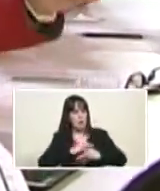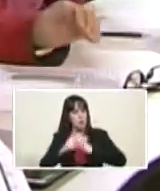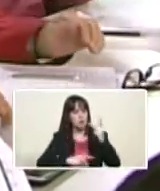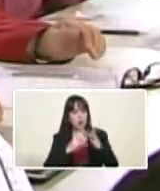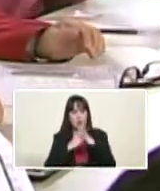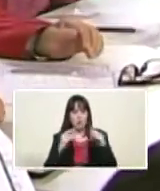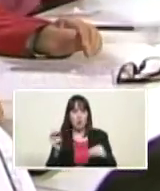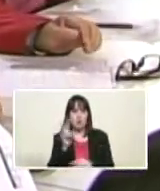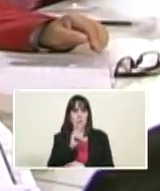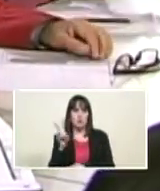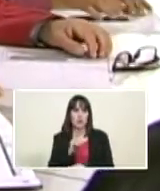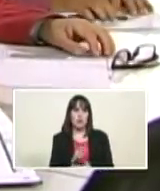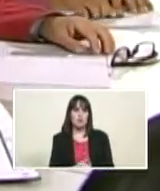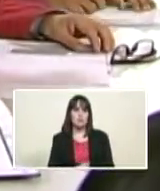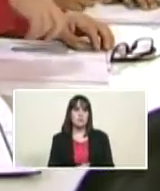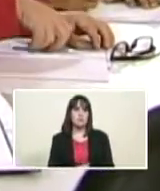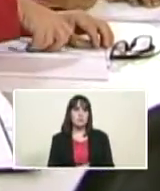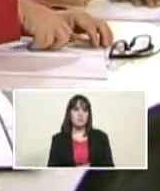Venezuela. Lo vamos a lograr.